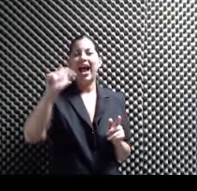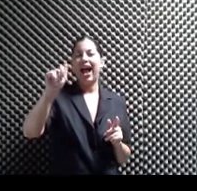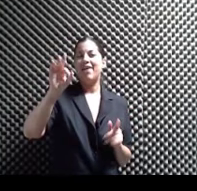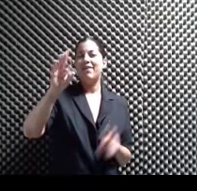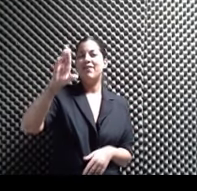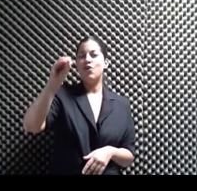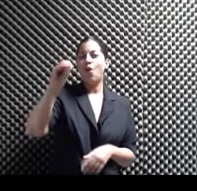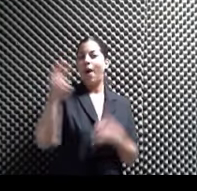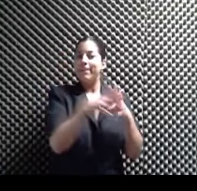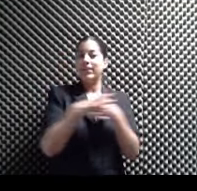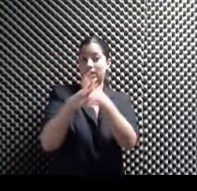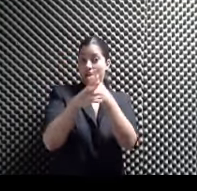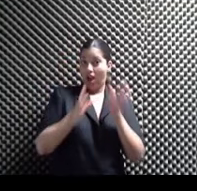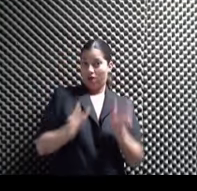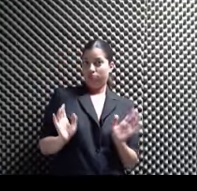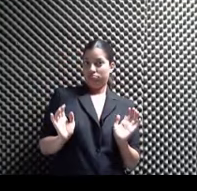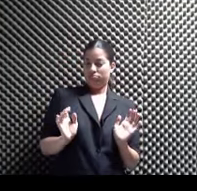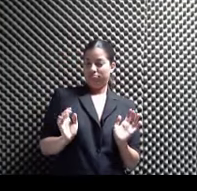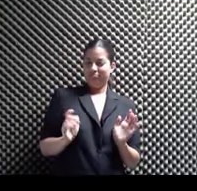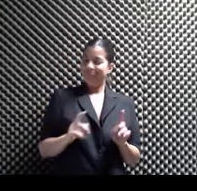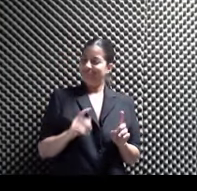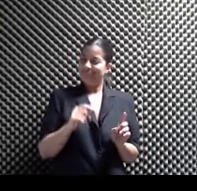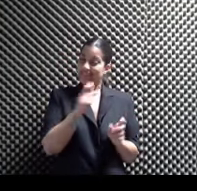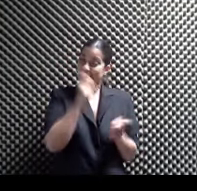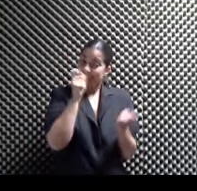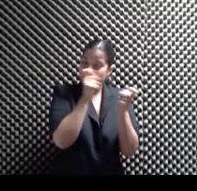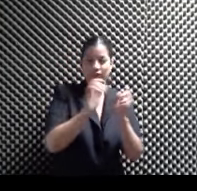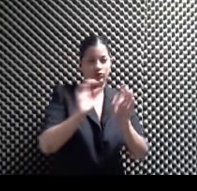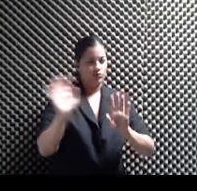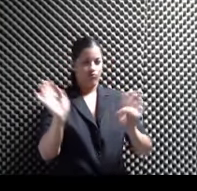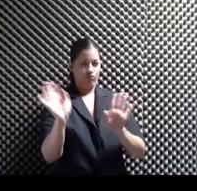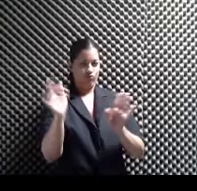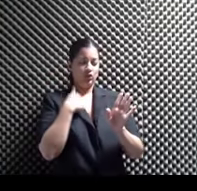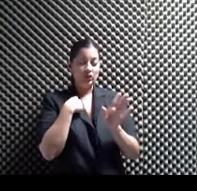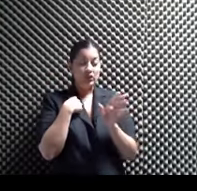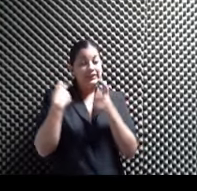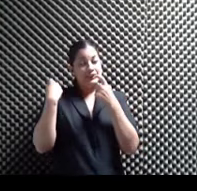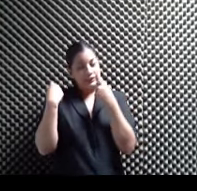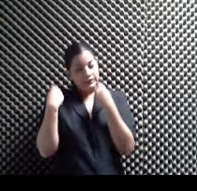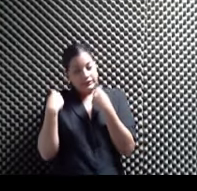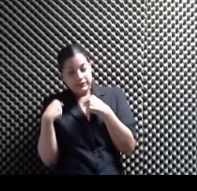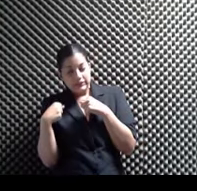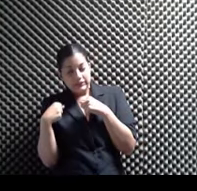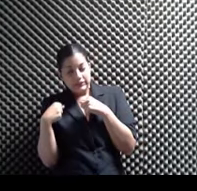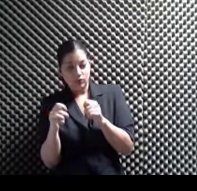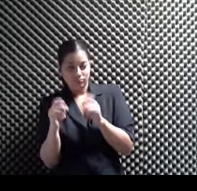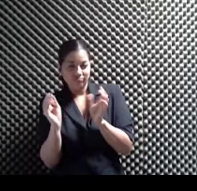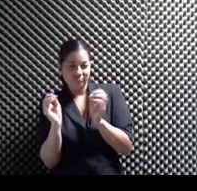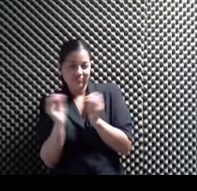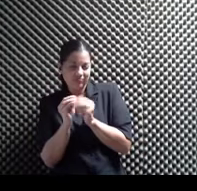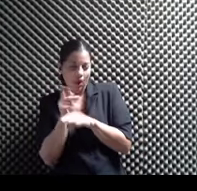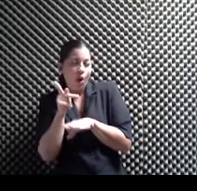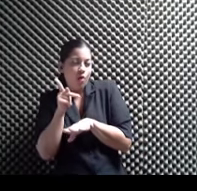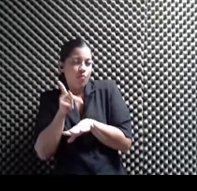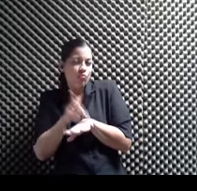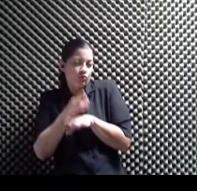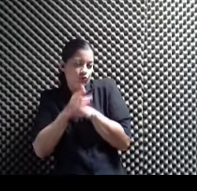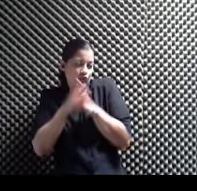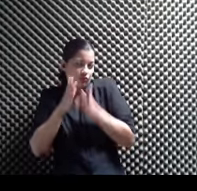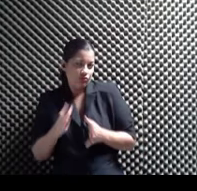Como se entiende así Sí Pero no lo tengo ahí Estoy tratando de ser más De mi puertorriqueña edad O de mi